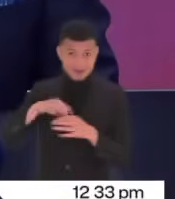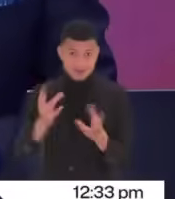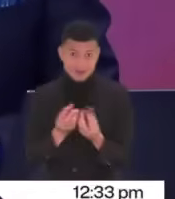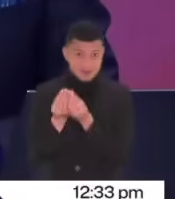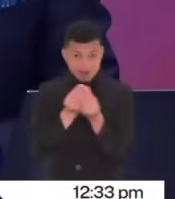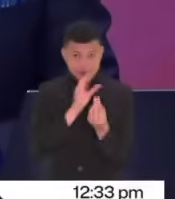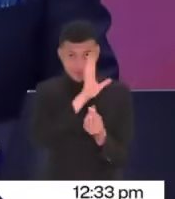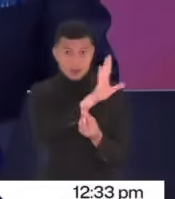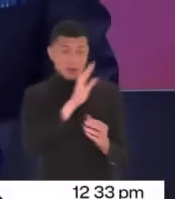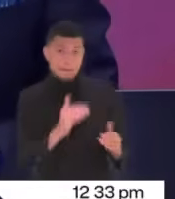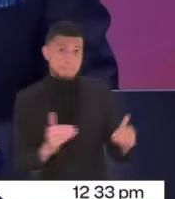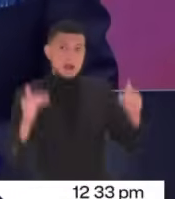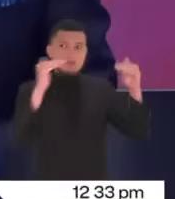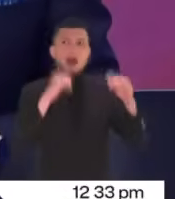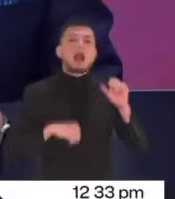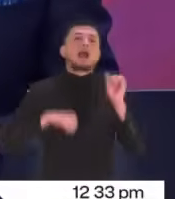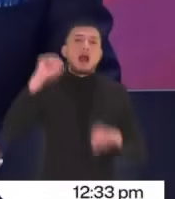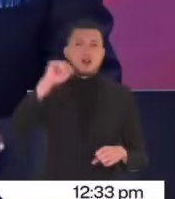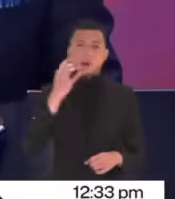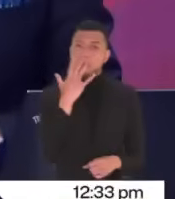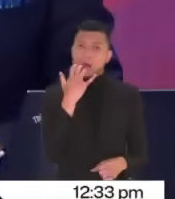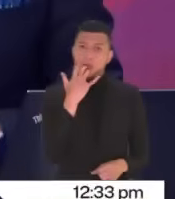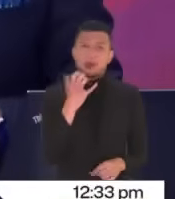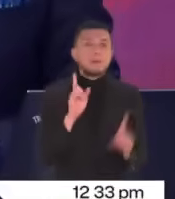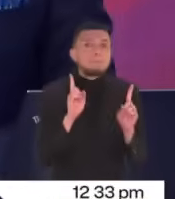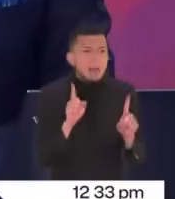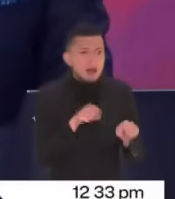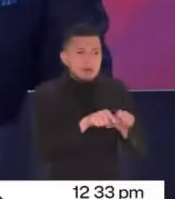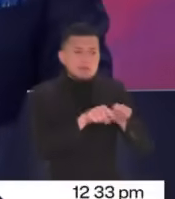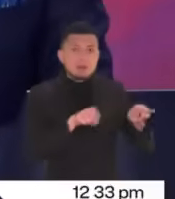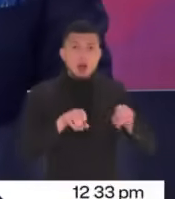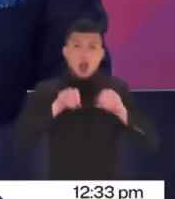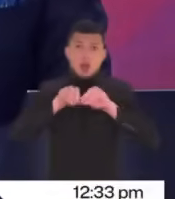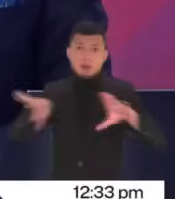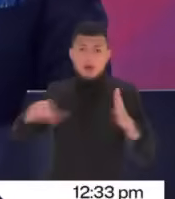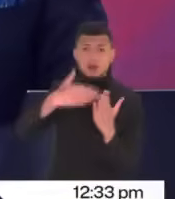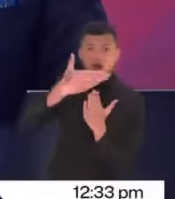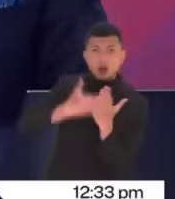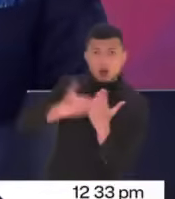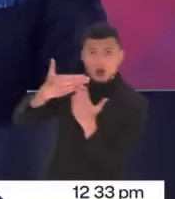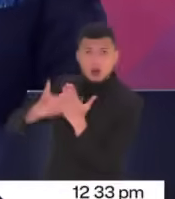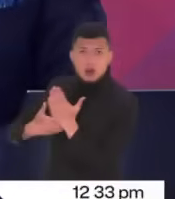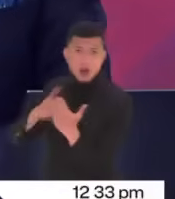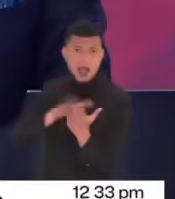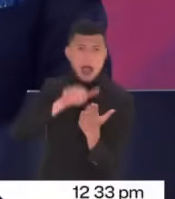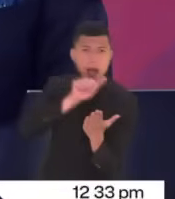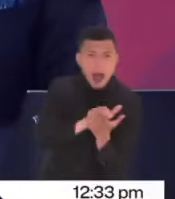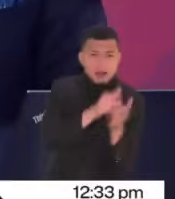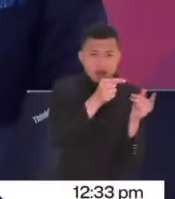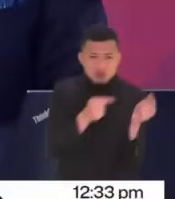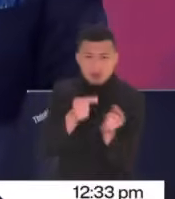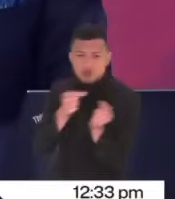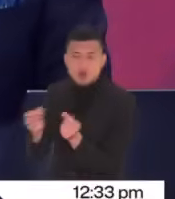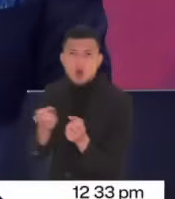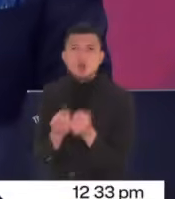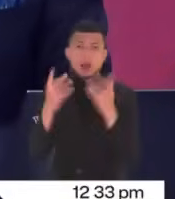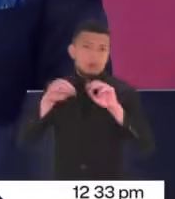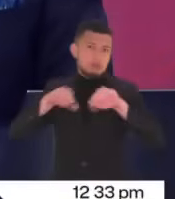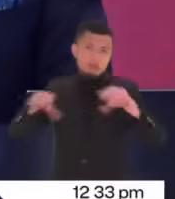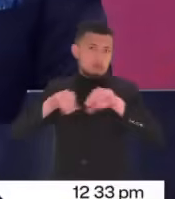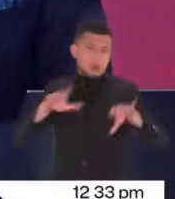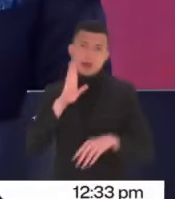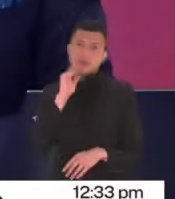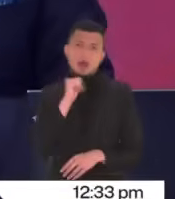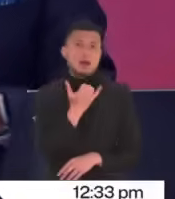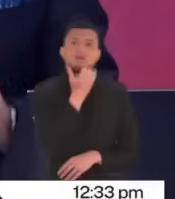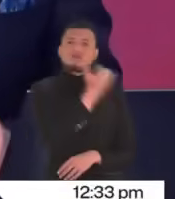María, dio como ganador a Nicolás Maduro, pese a no haber publicado ni un solo boletín o acta de escrutinio que valide el cuestionado